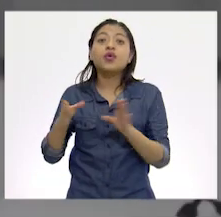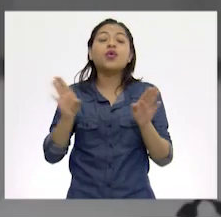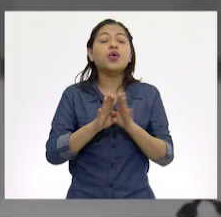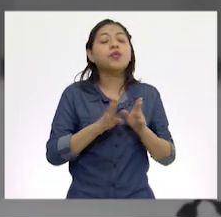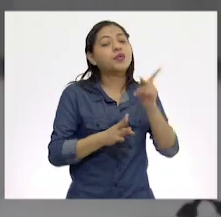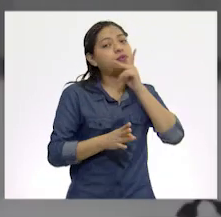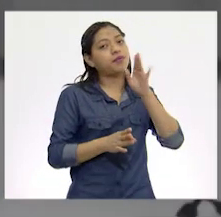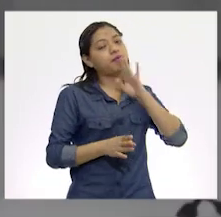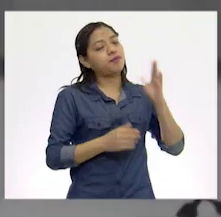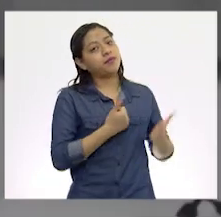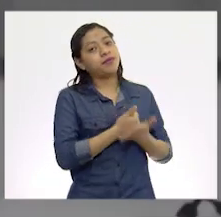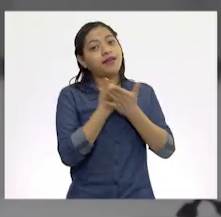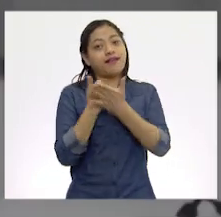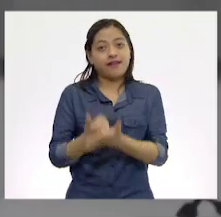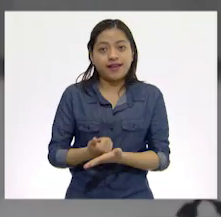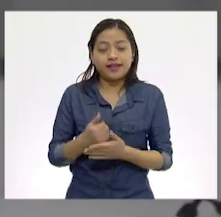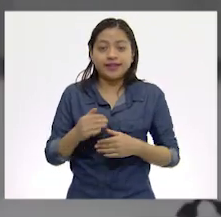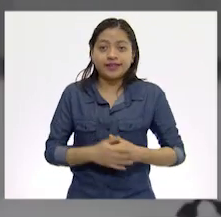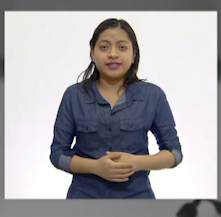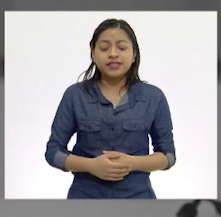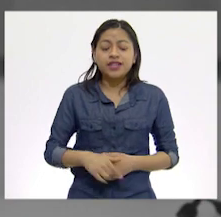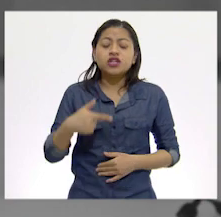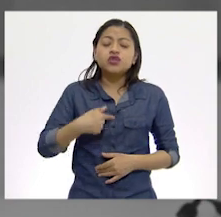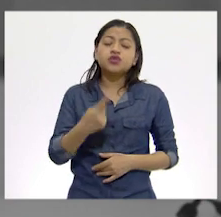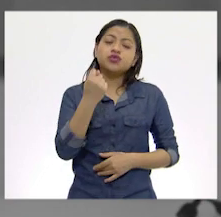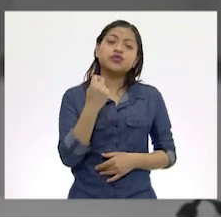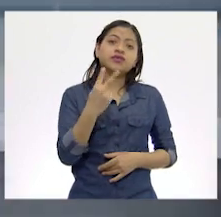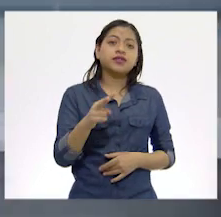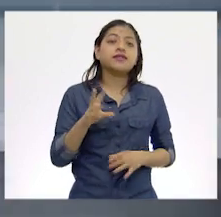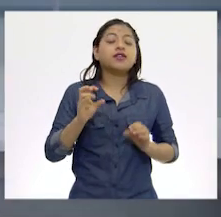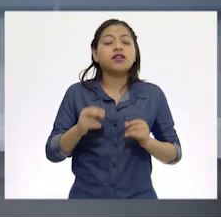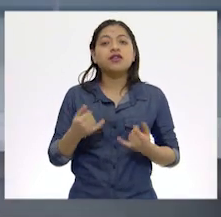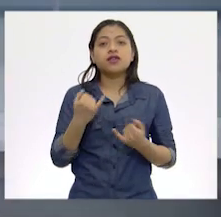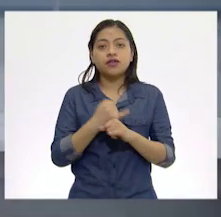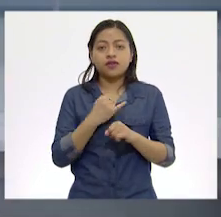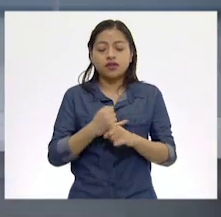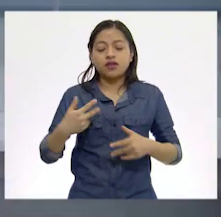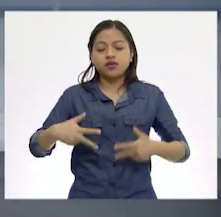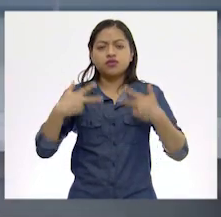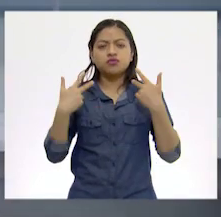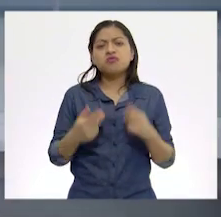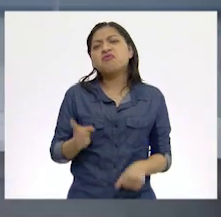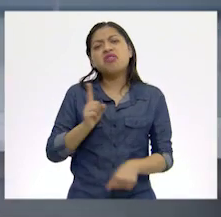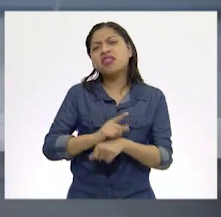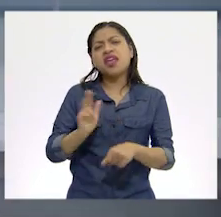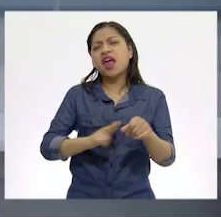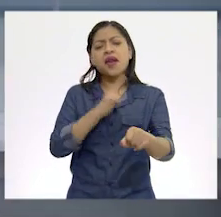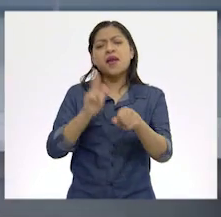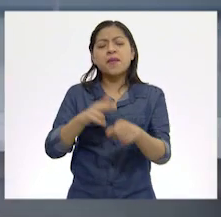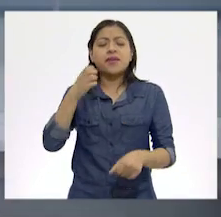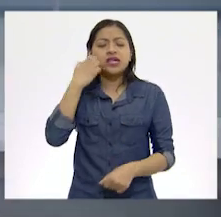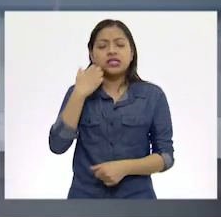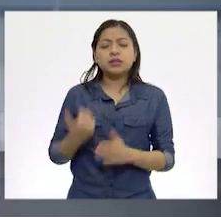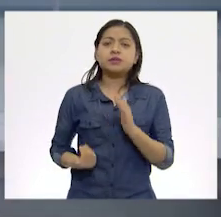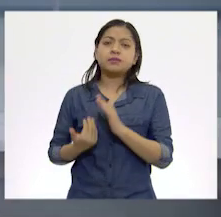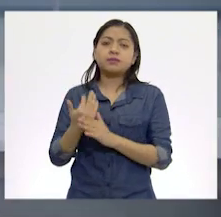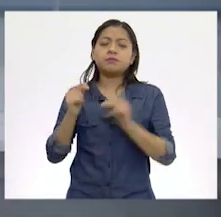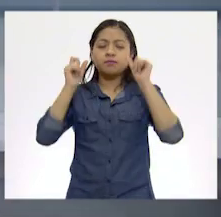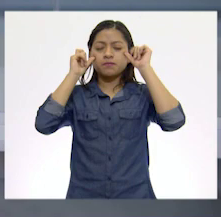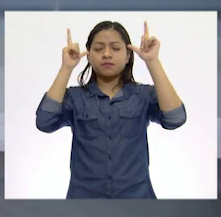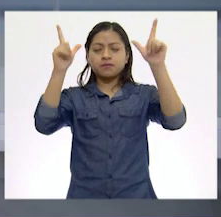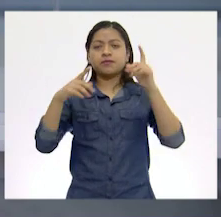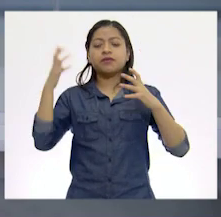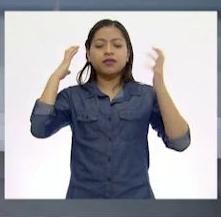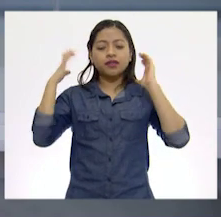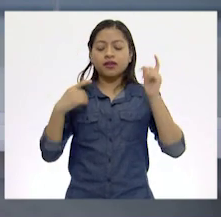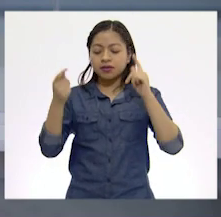día de clases a mí se me hace normal como si fuéramos a la escuela. Me levanto, desayuno, me meto a Classroom y veo